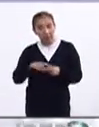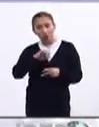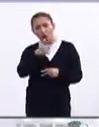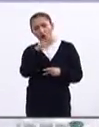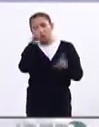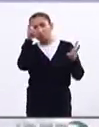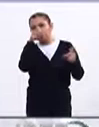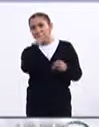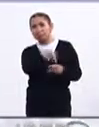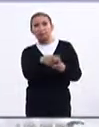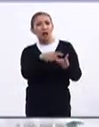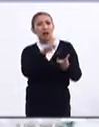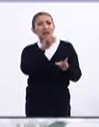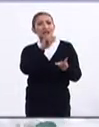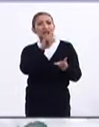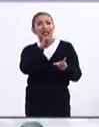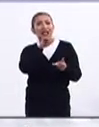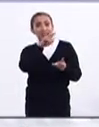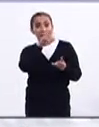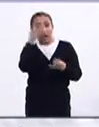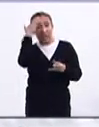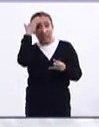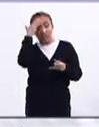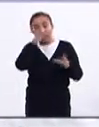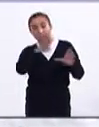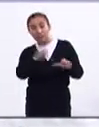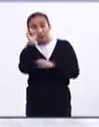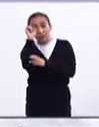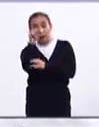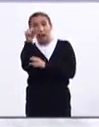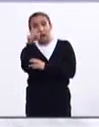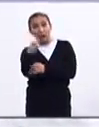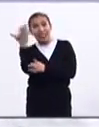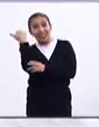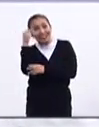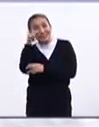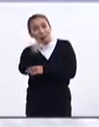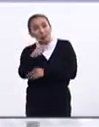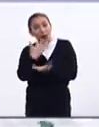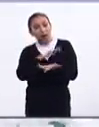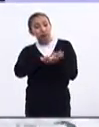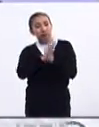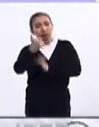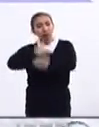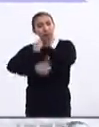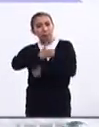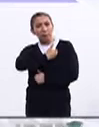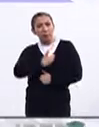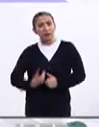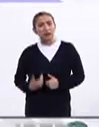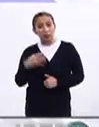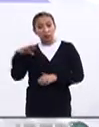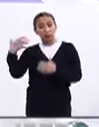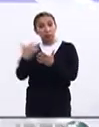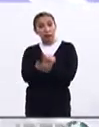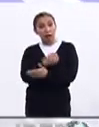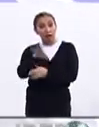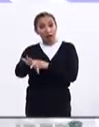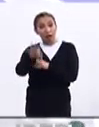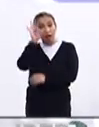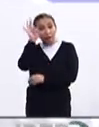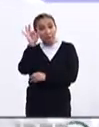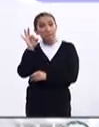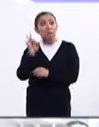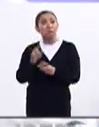también el caso de Luis Ignacio da Silva, un líder sindical que hasta la cuarta ocasión que compite por la presidencia logra